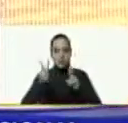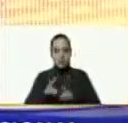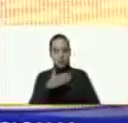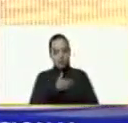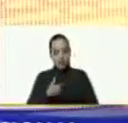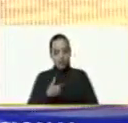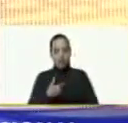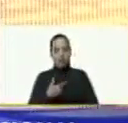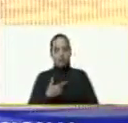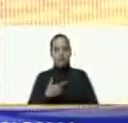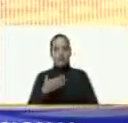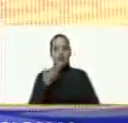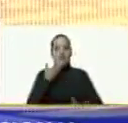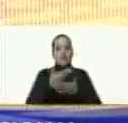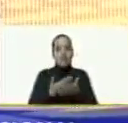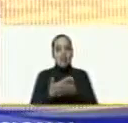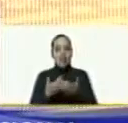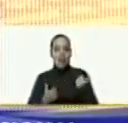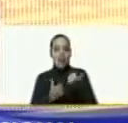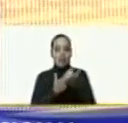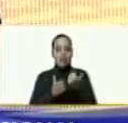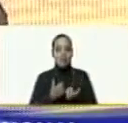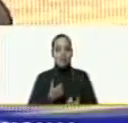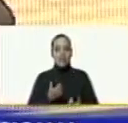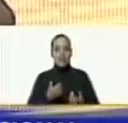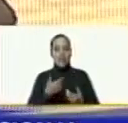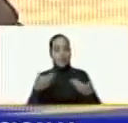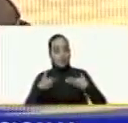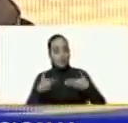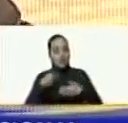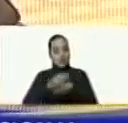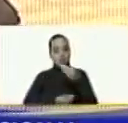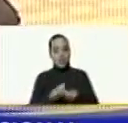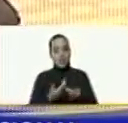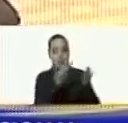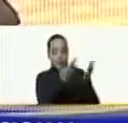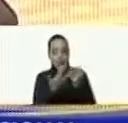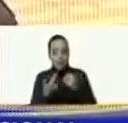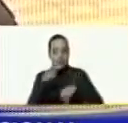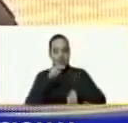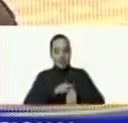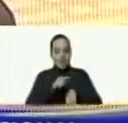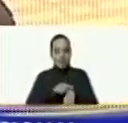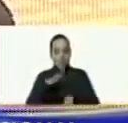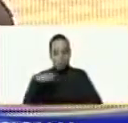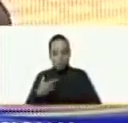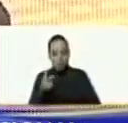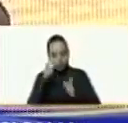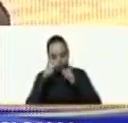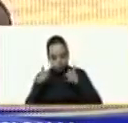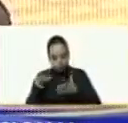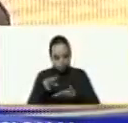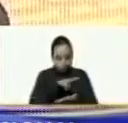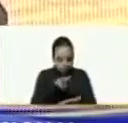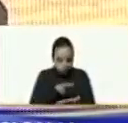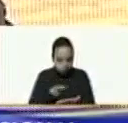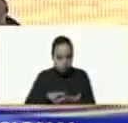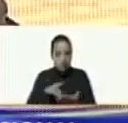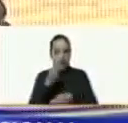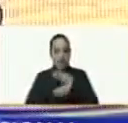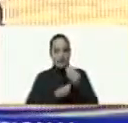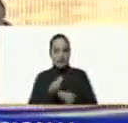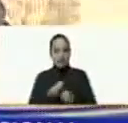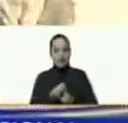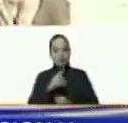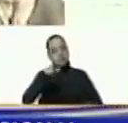hecho, realmente es impresionante, es para venir con tiempo a disfrutarlo. Y así lo voy a hacer, venir